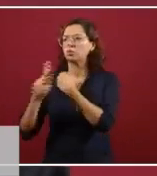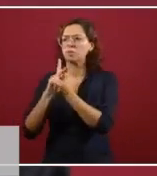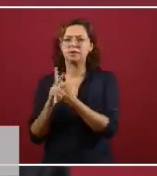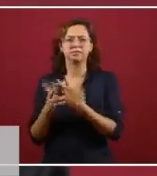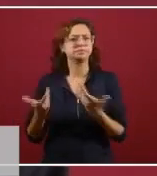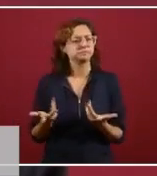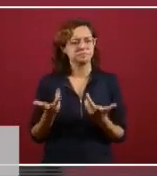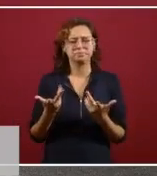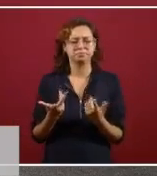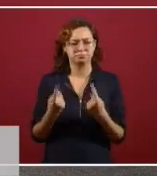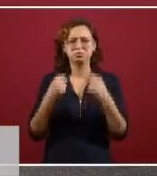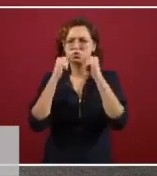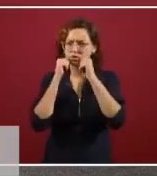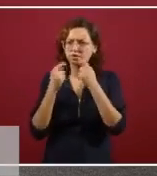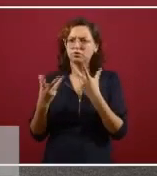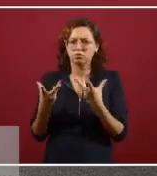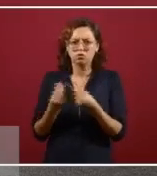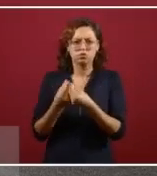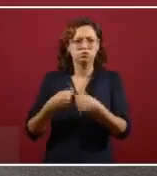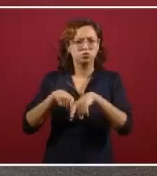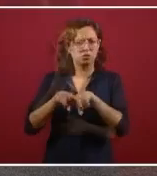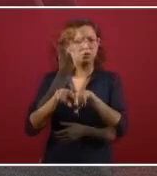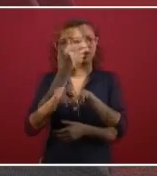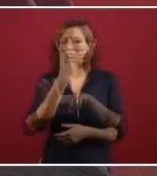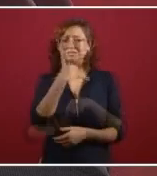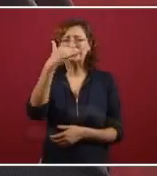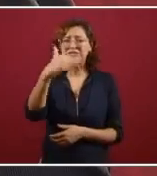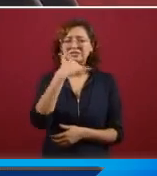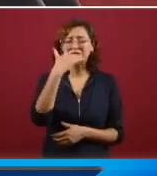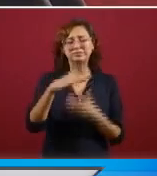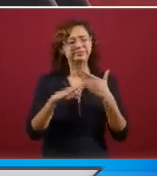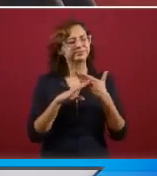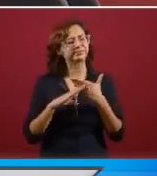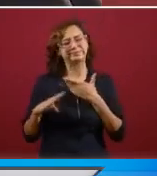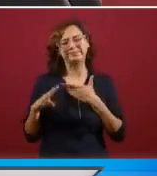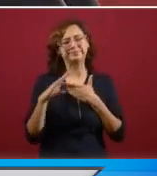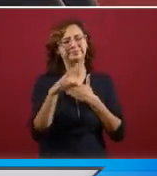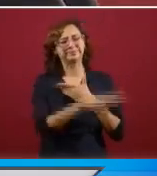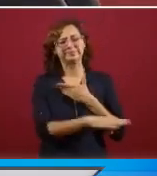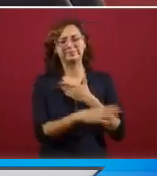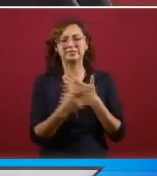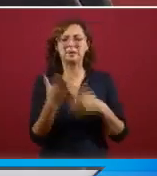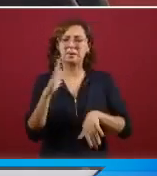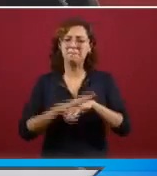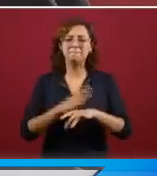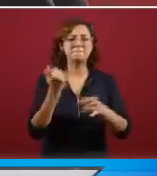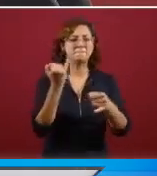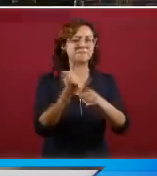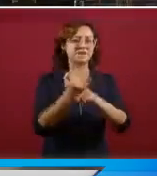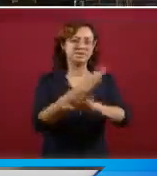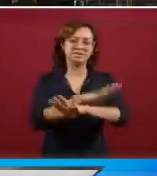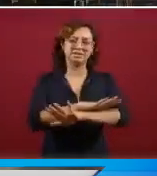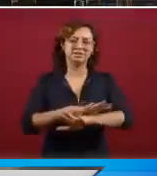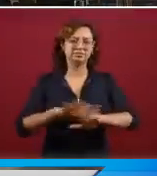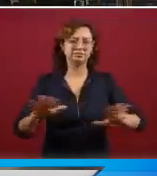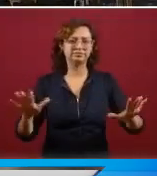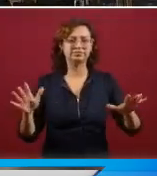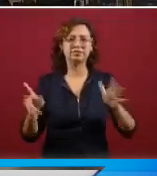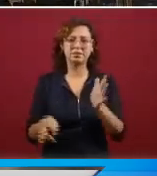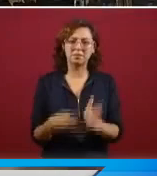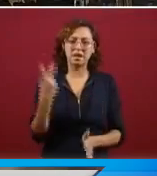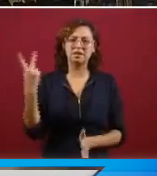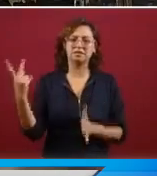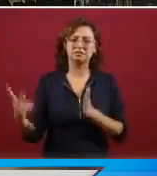salario mínimo se generaría una inflación muy alta. Comida chatarra. Informa el presidente que se realizará una